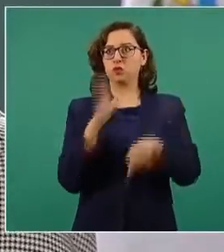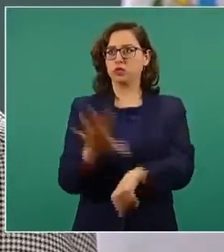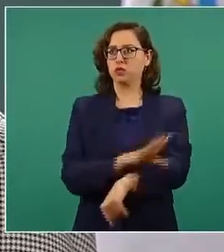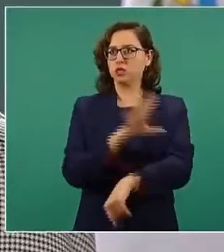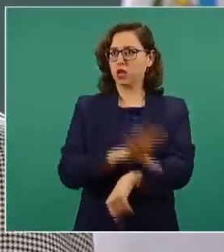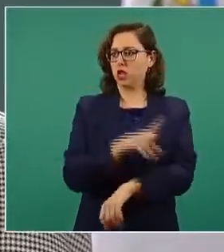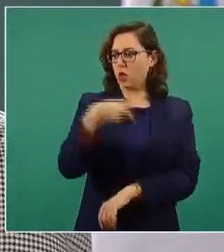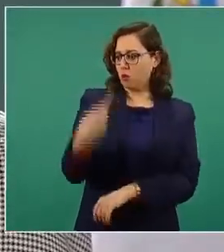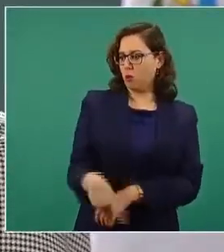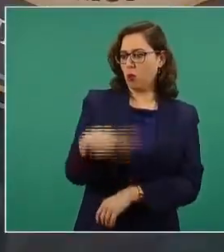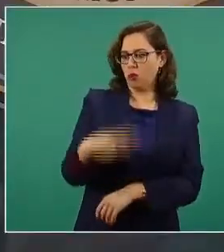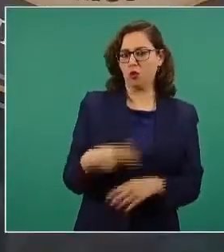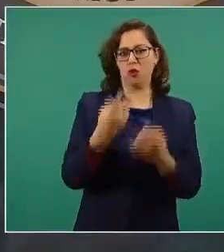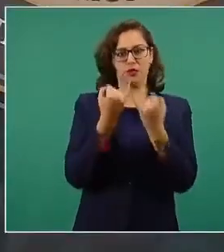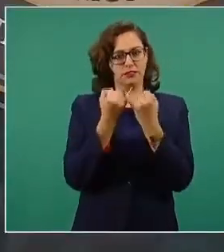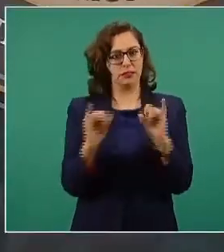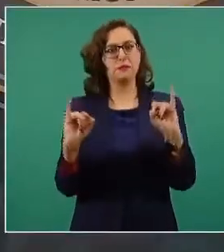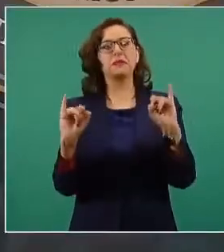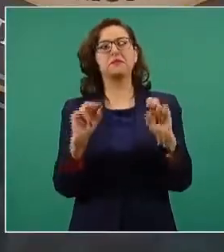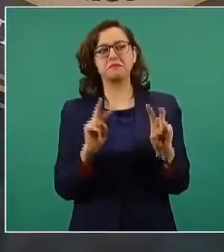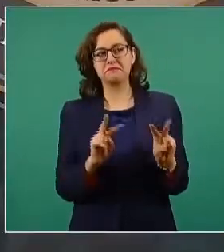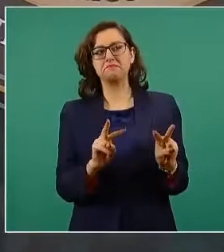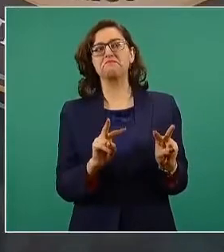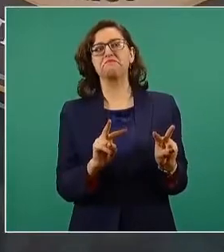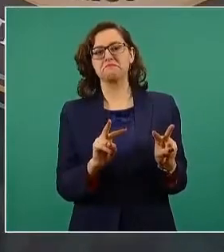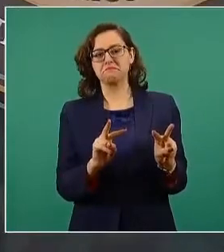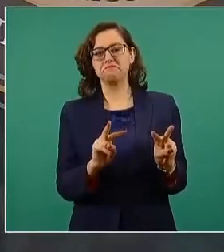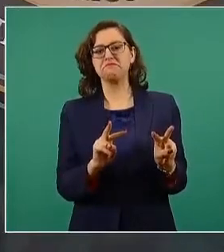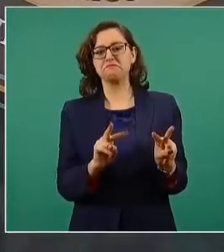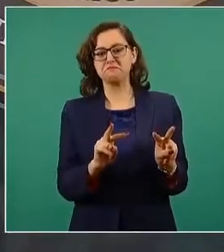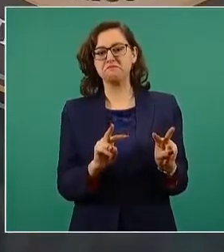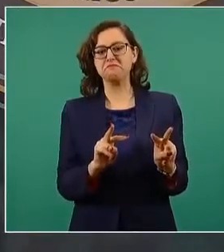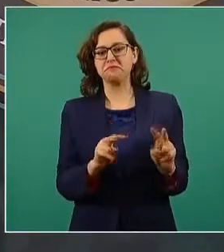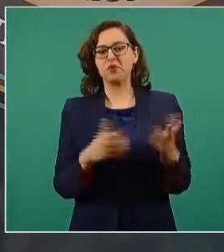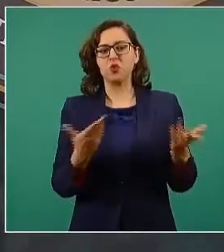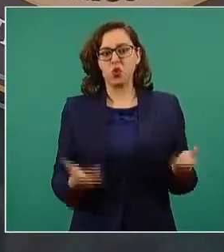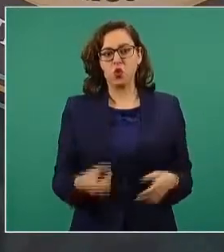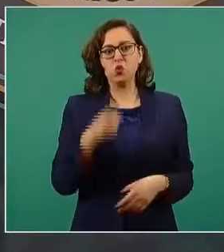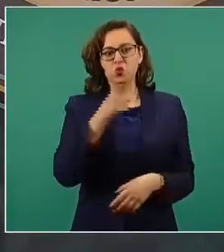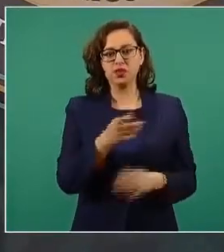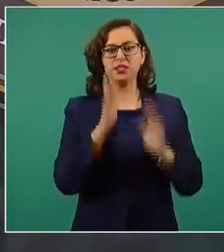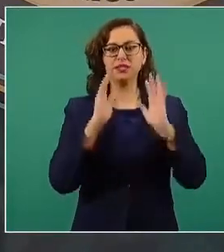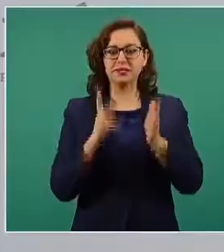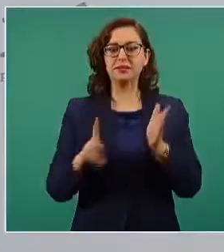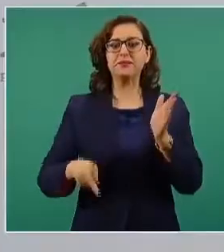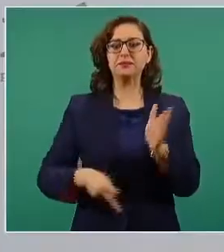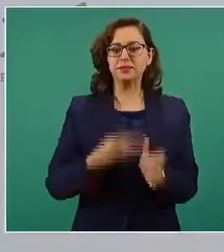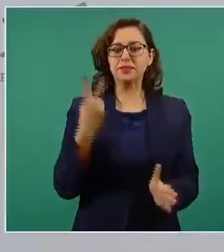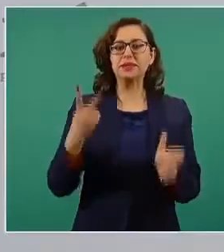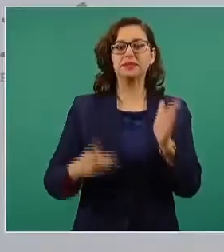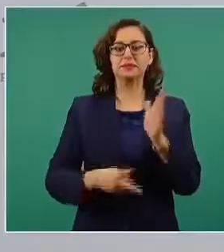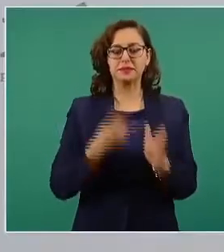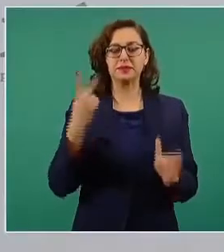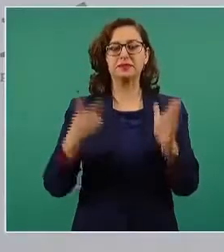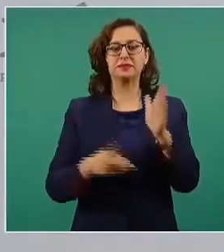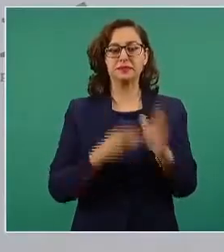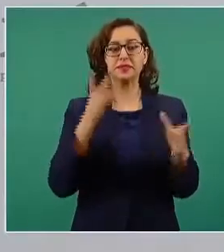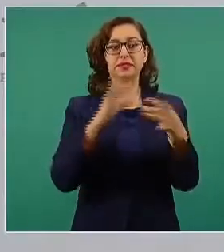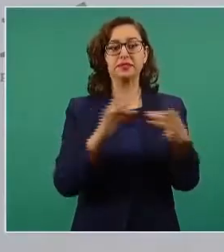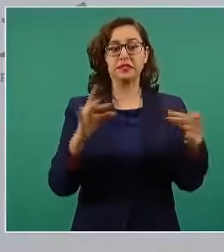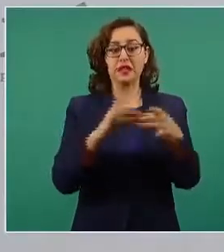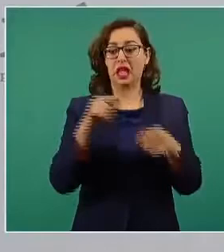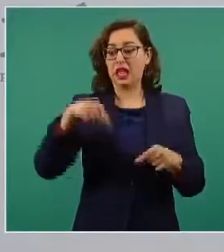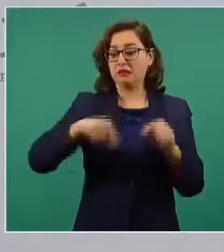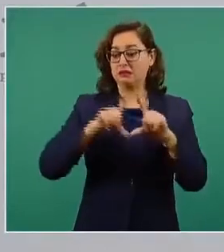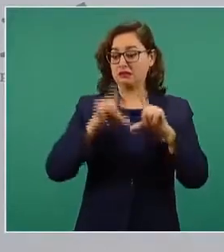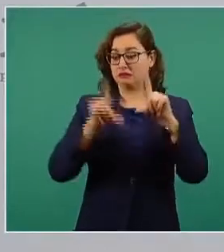a México. Lo que usted ha mencionado claramente, México no es más una tierra